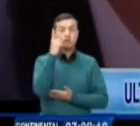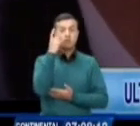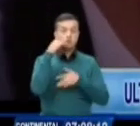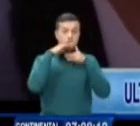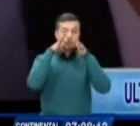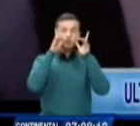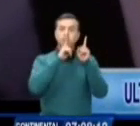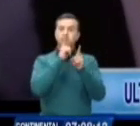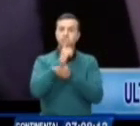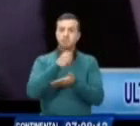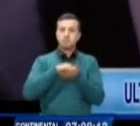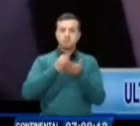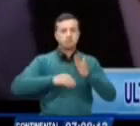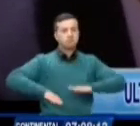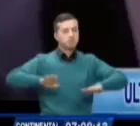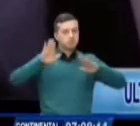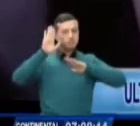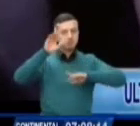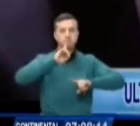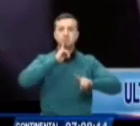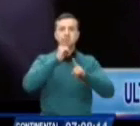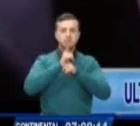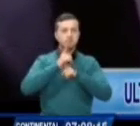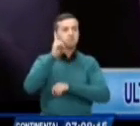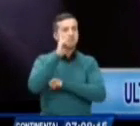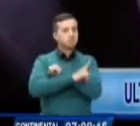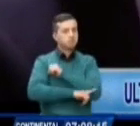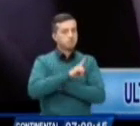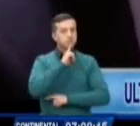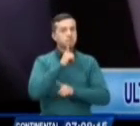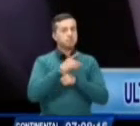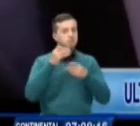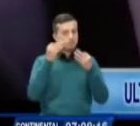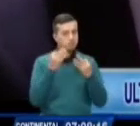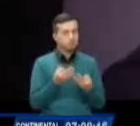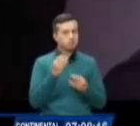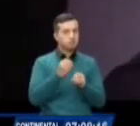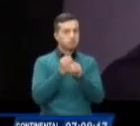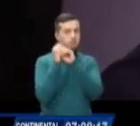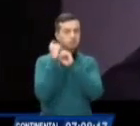diciembre, se firme un compromiso que sea vinculante y de cumplimiento obligatorio.